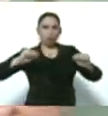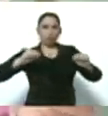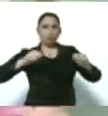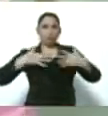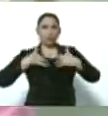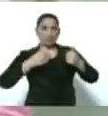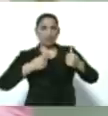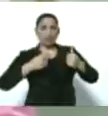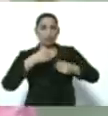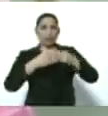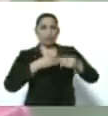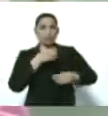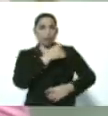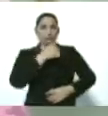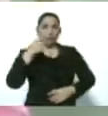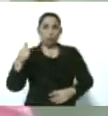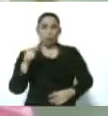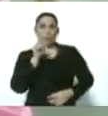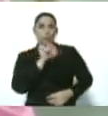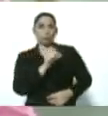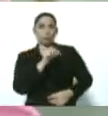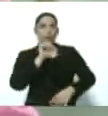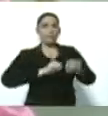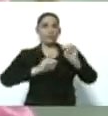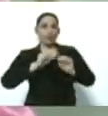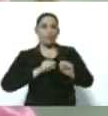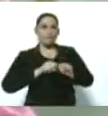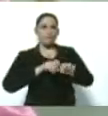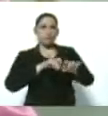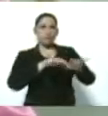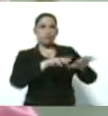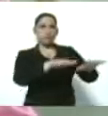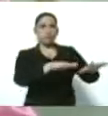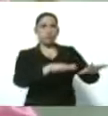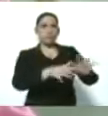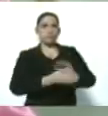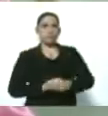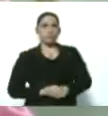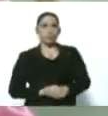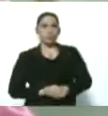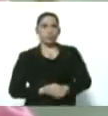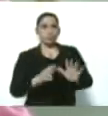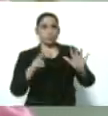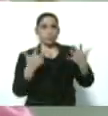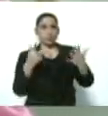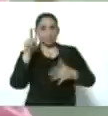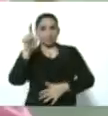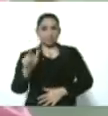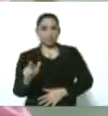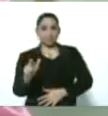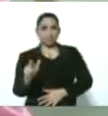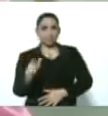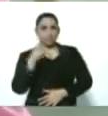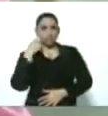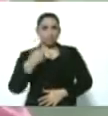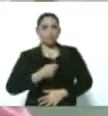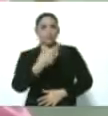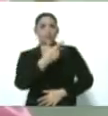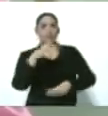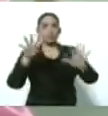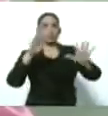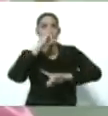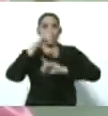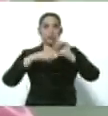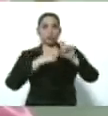los puntos para evitar pues que justamente aparezcan focos de contagio. El octavo caso es un hombre de 39